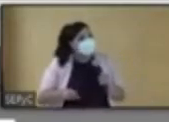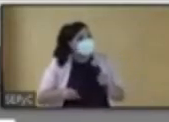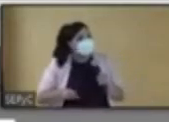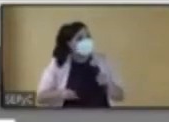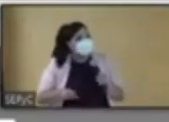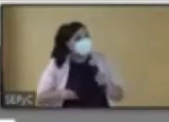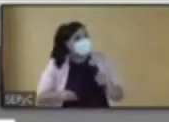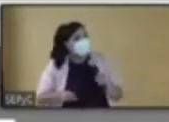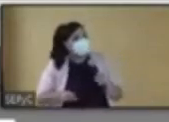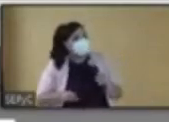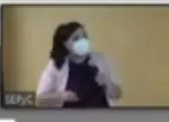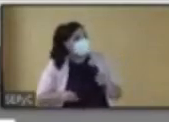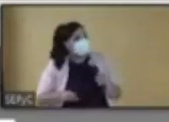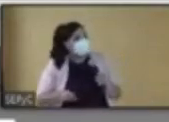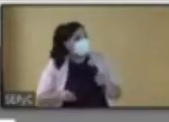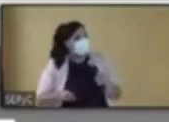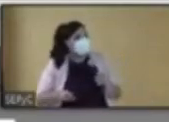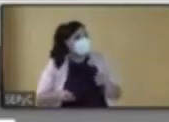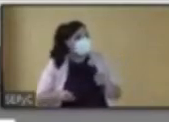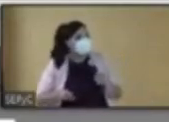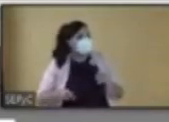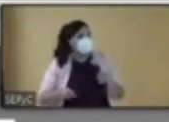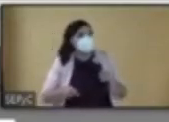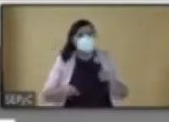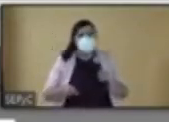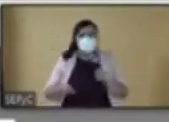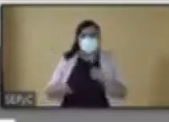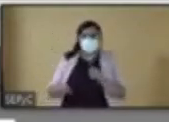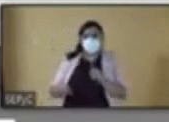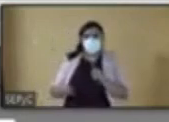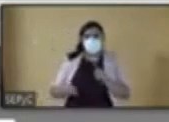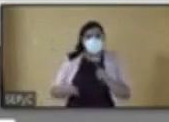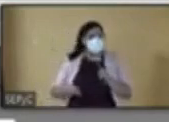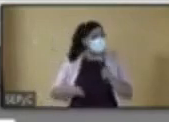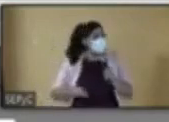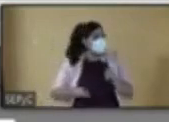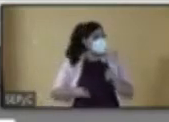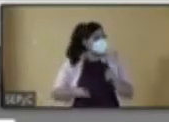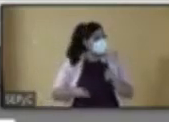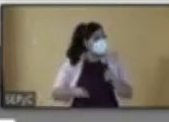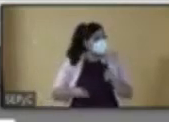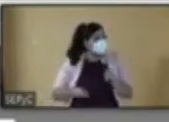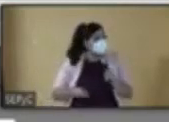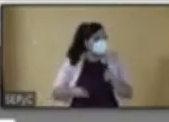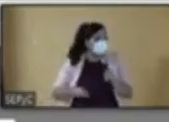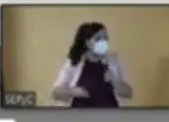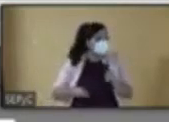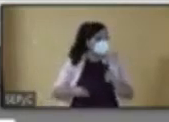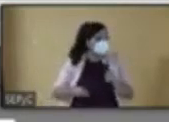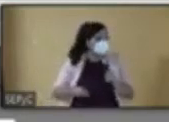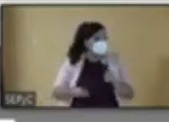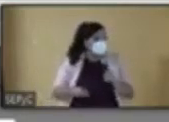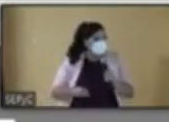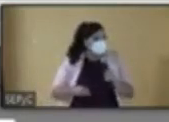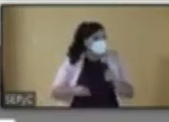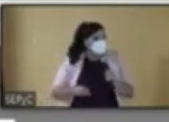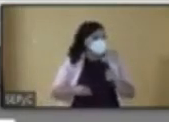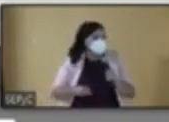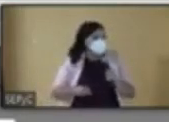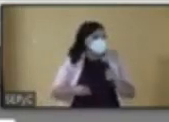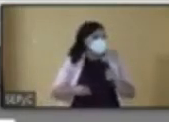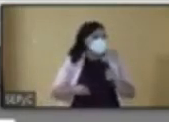la fecha en que comenzó a participar activamente dentro de la empresa o asociación o institución,